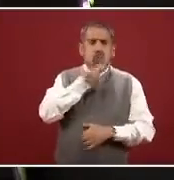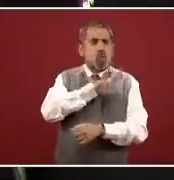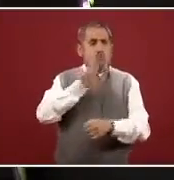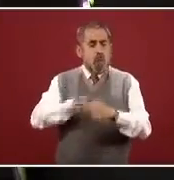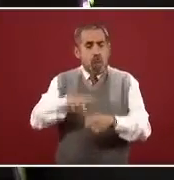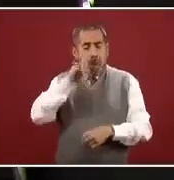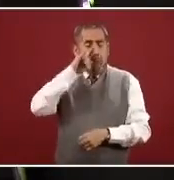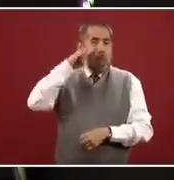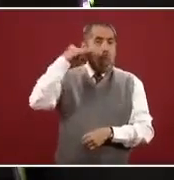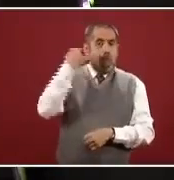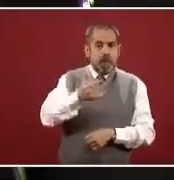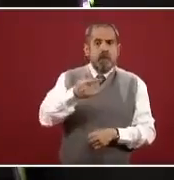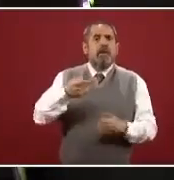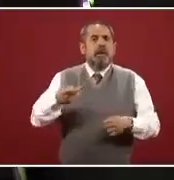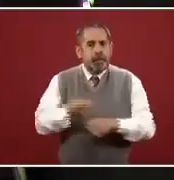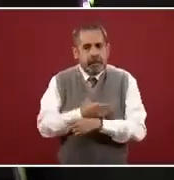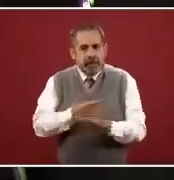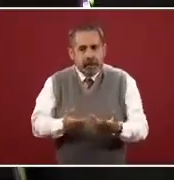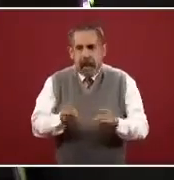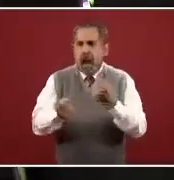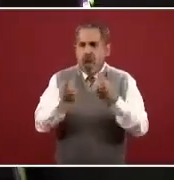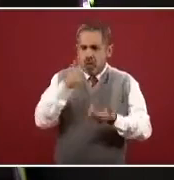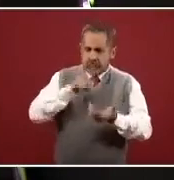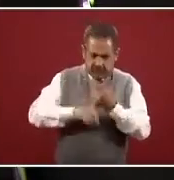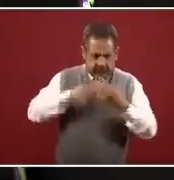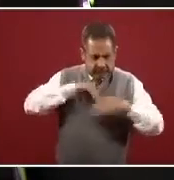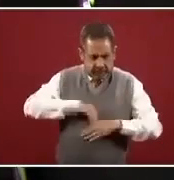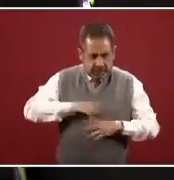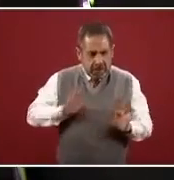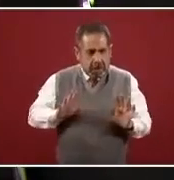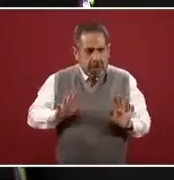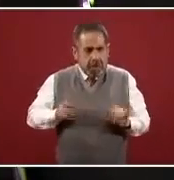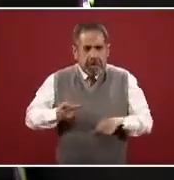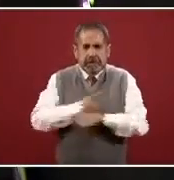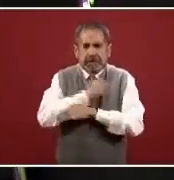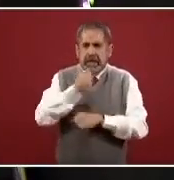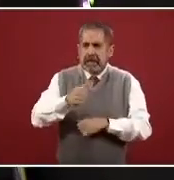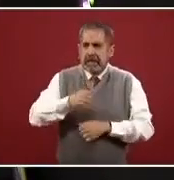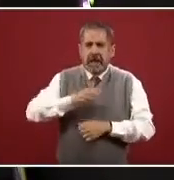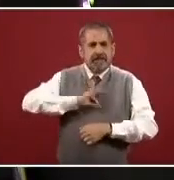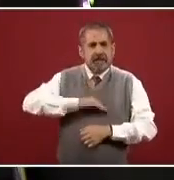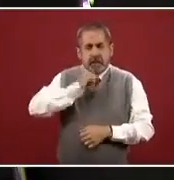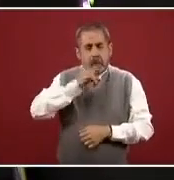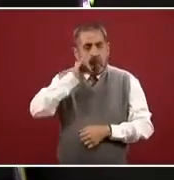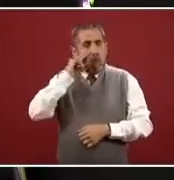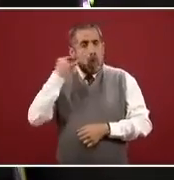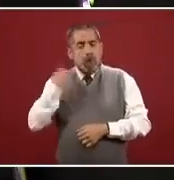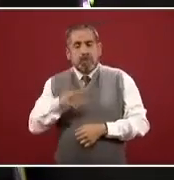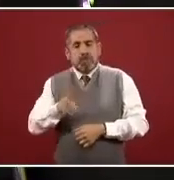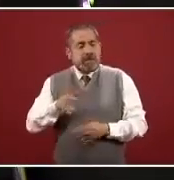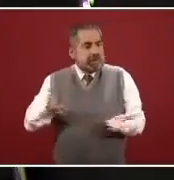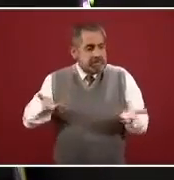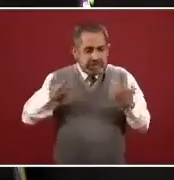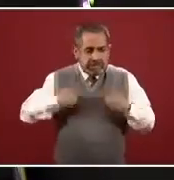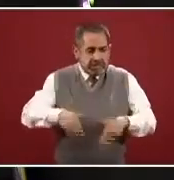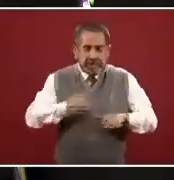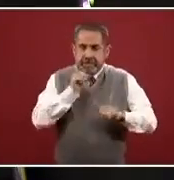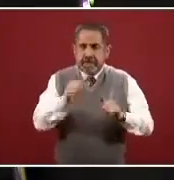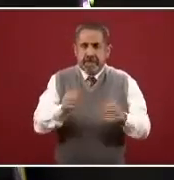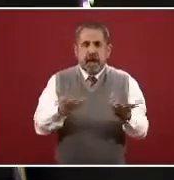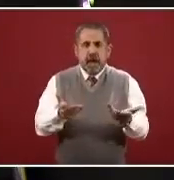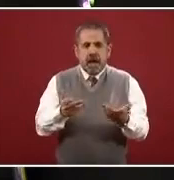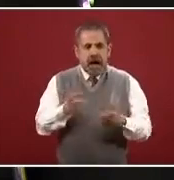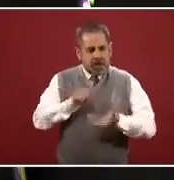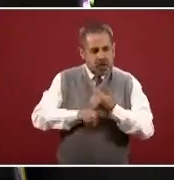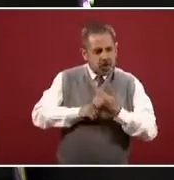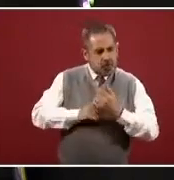tuvieron el virus, pero de alguna manera pues ya les pasó la infección y que y están basados en anticuerpos